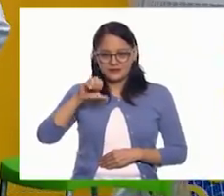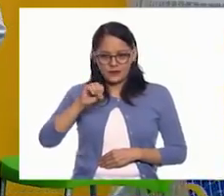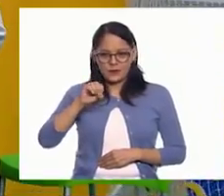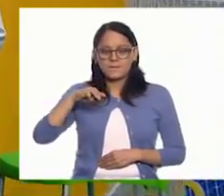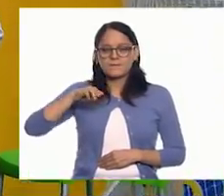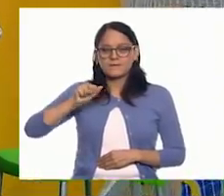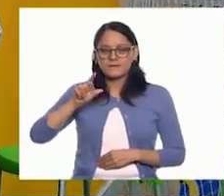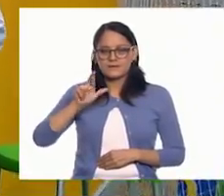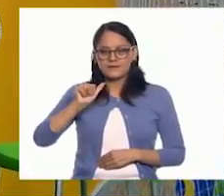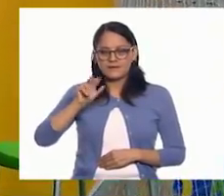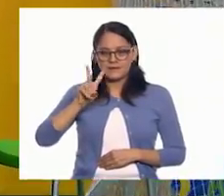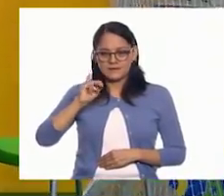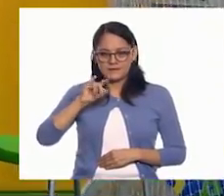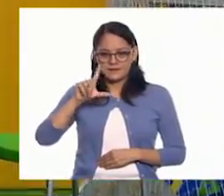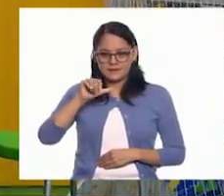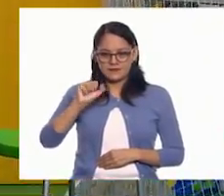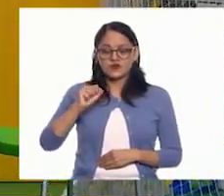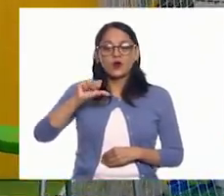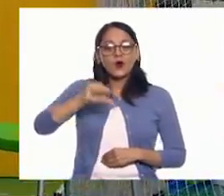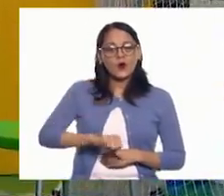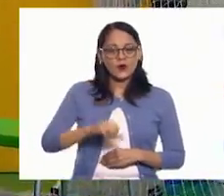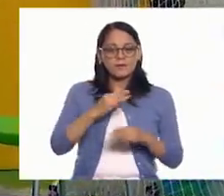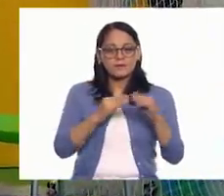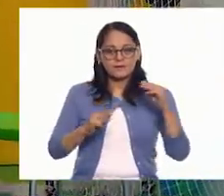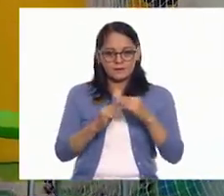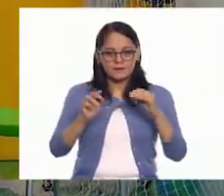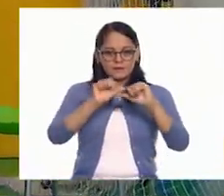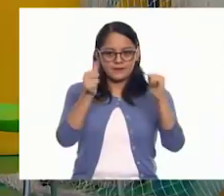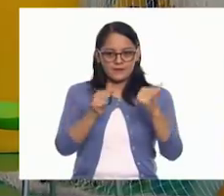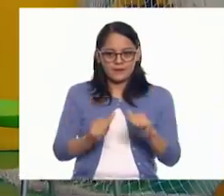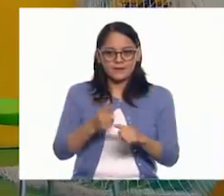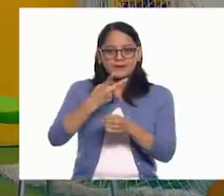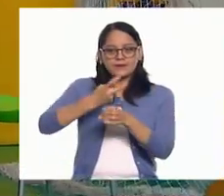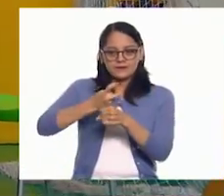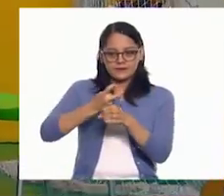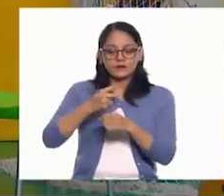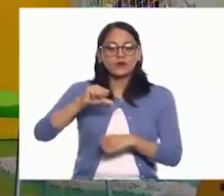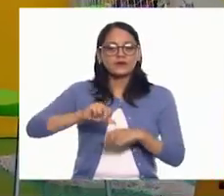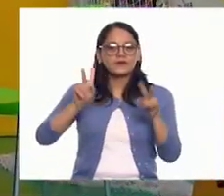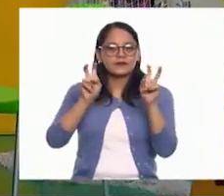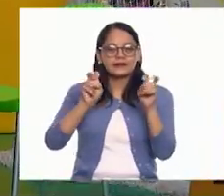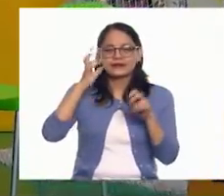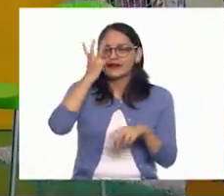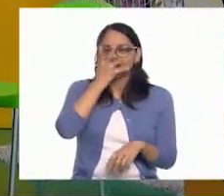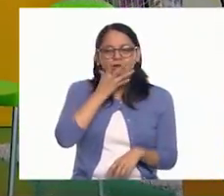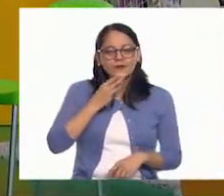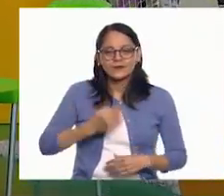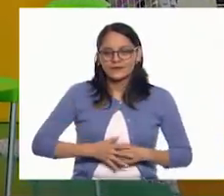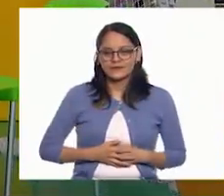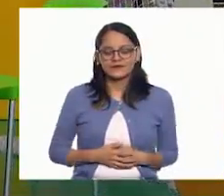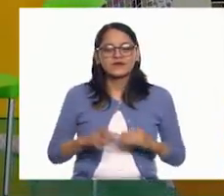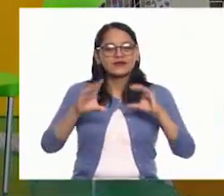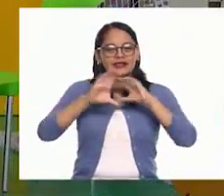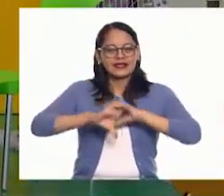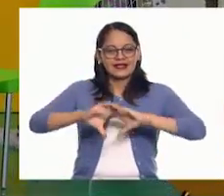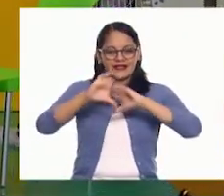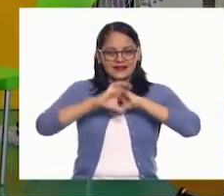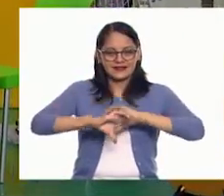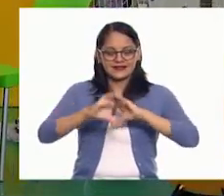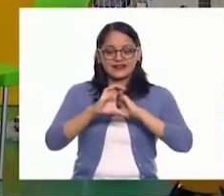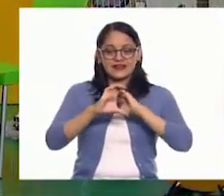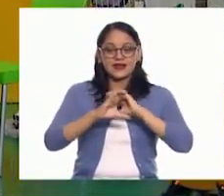la asignatura de artes de segundo grado, vamos a tener un tema hermoso. Cantando